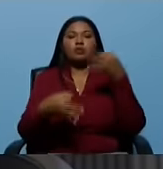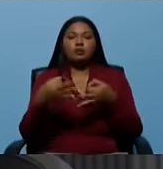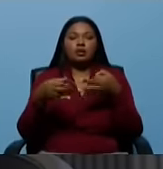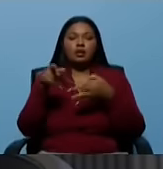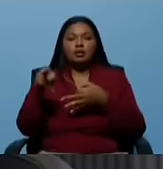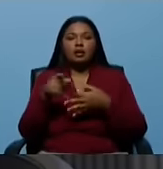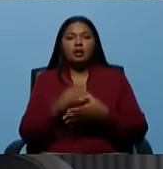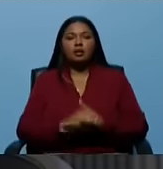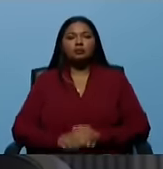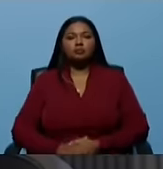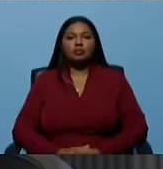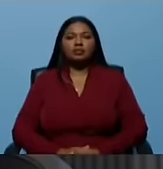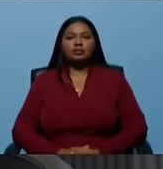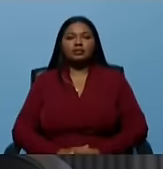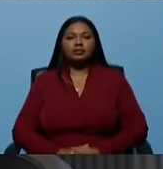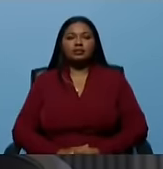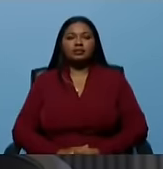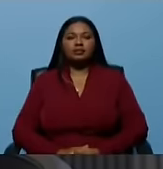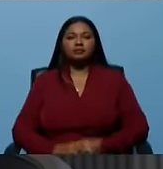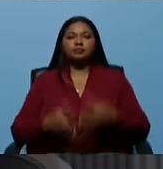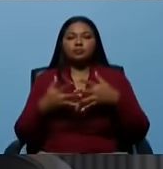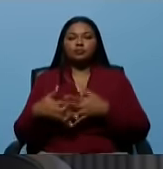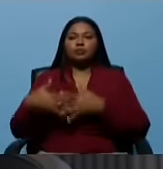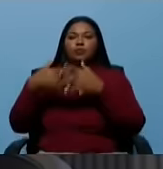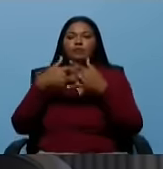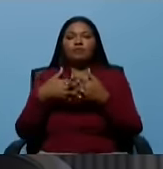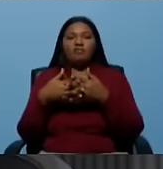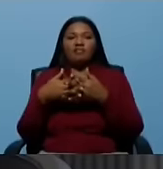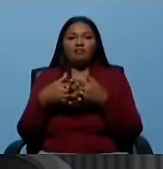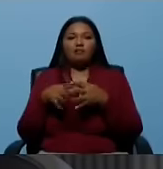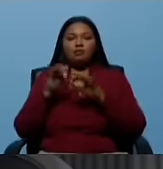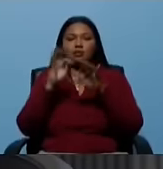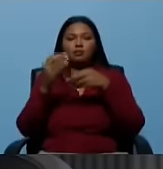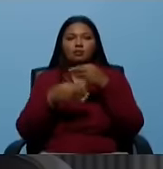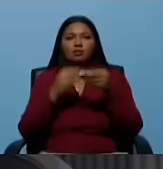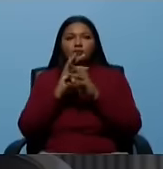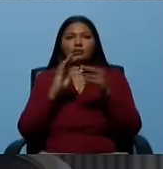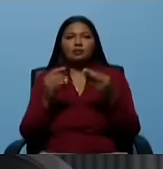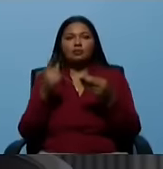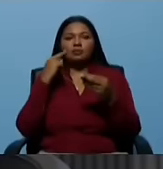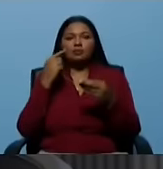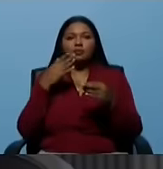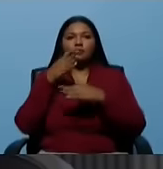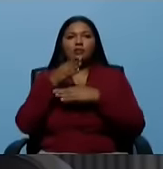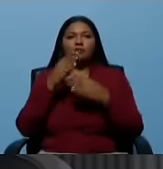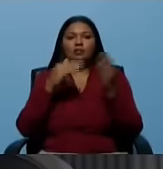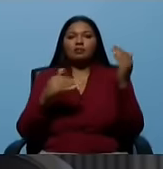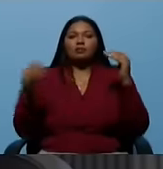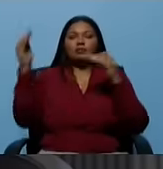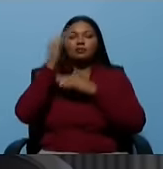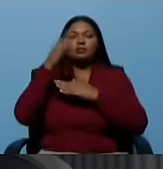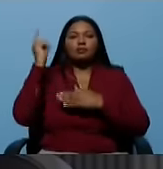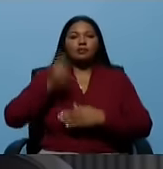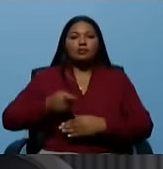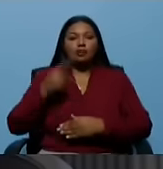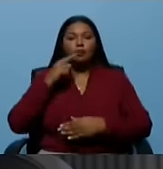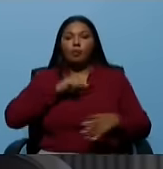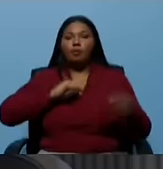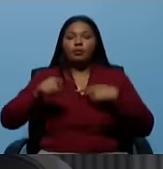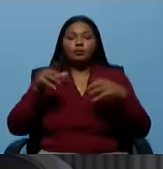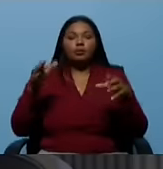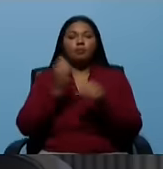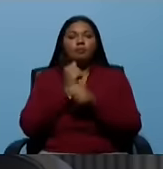eh norteamericanas para hacer eso Porque además fíjate tú que ni siquiera fue la Corte Suprema la que la que la que ordena estas